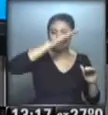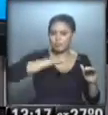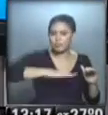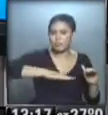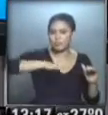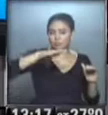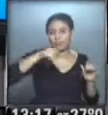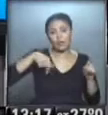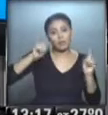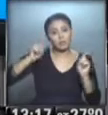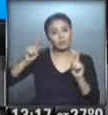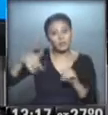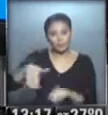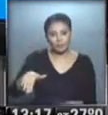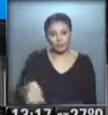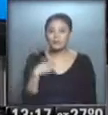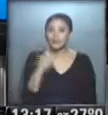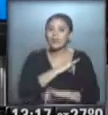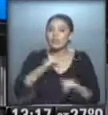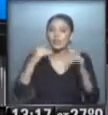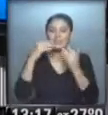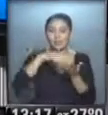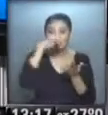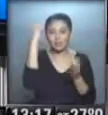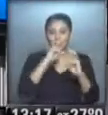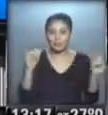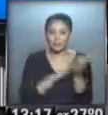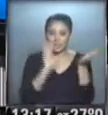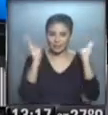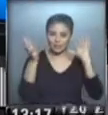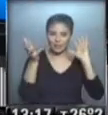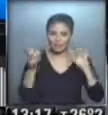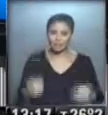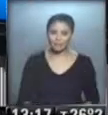tan prolongada que se viene. La información es del Servicio Meteorológico Nacional.